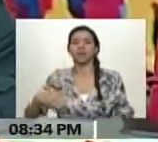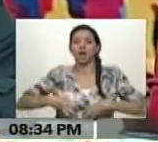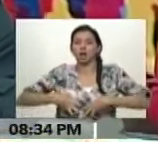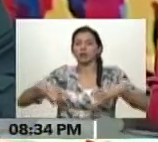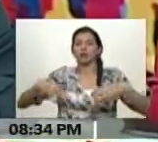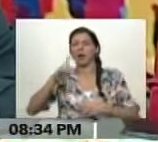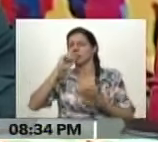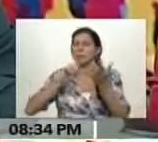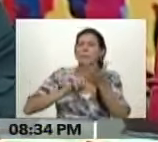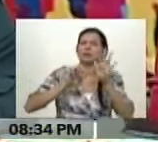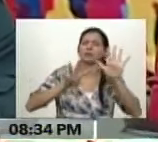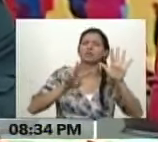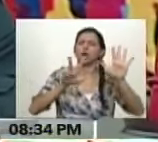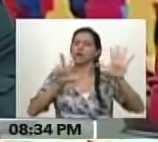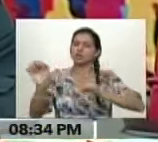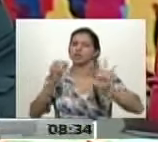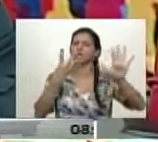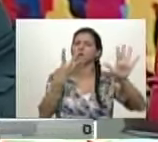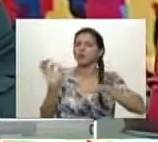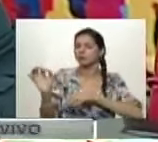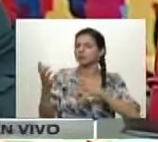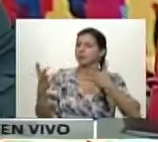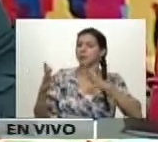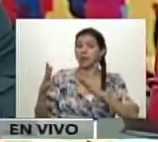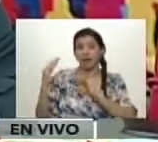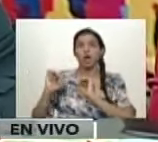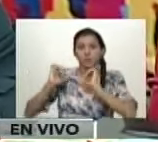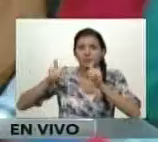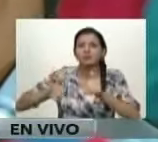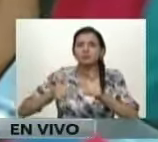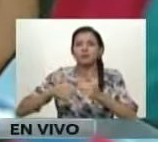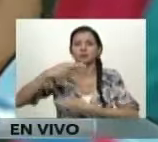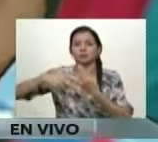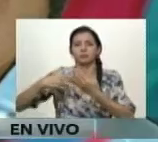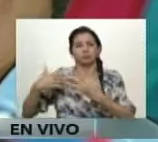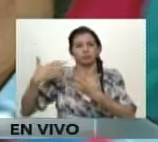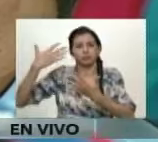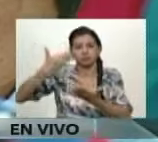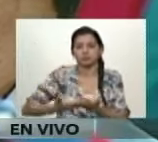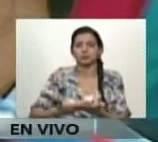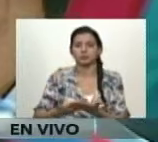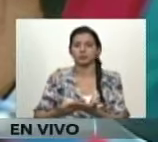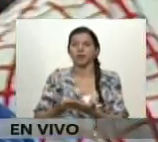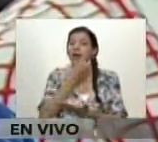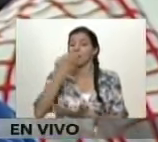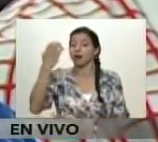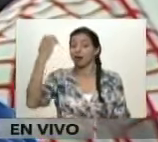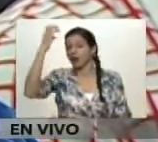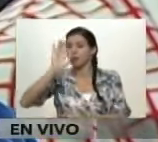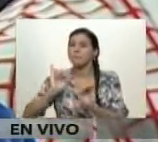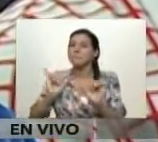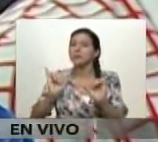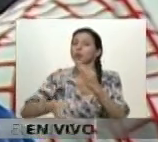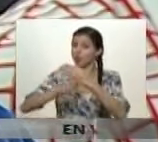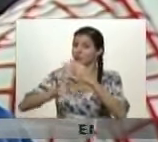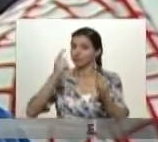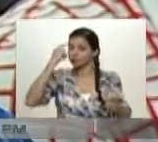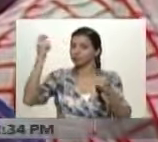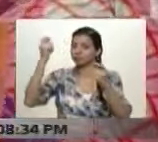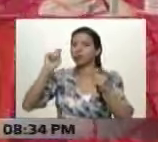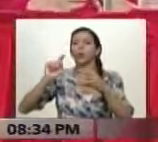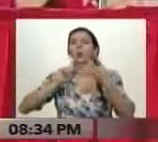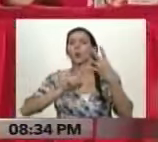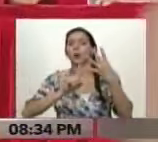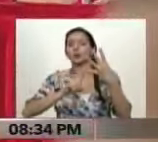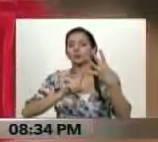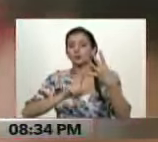por los 90, de ahí venimos nosotros. Y el canto está vigente, está vigente. El cuarto frente